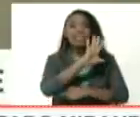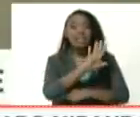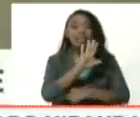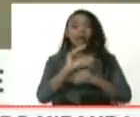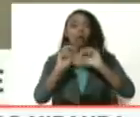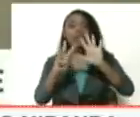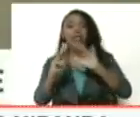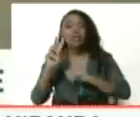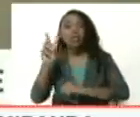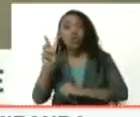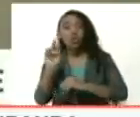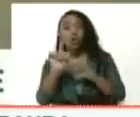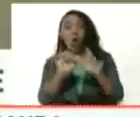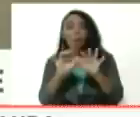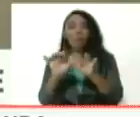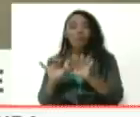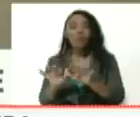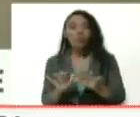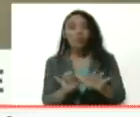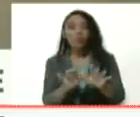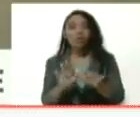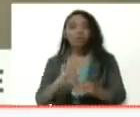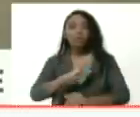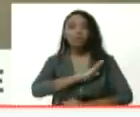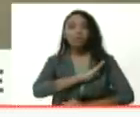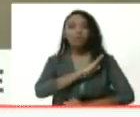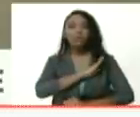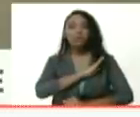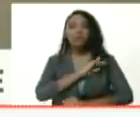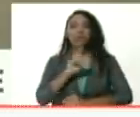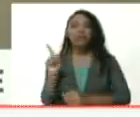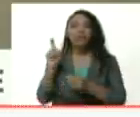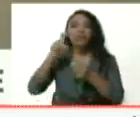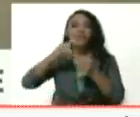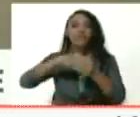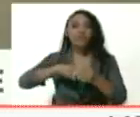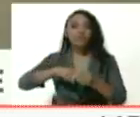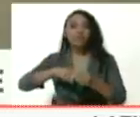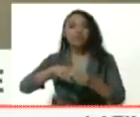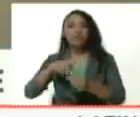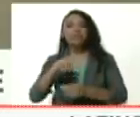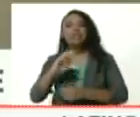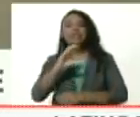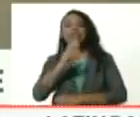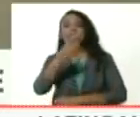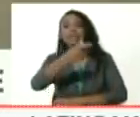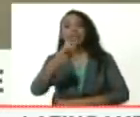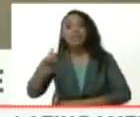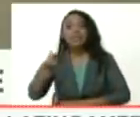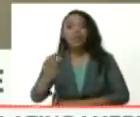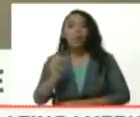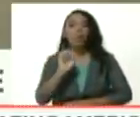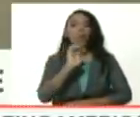582 computadoras pertenecientes al registro civil,